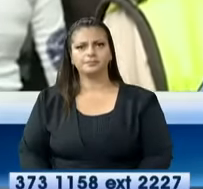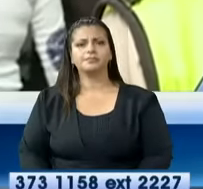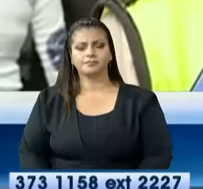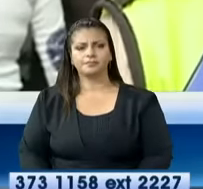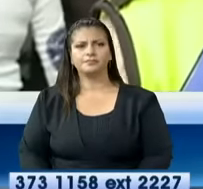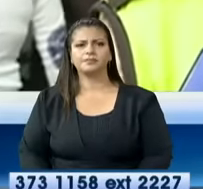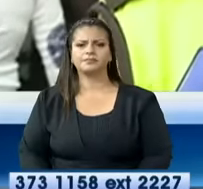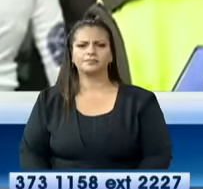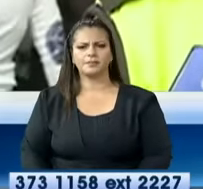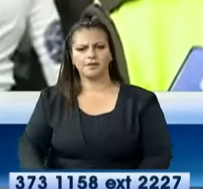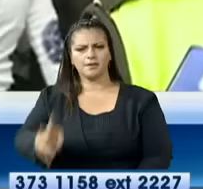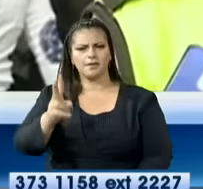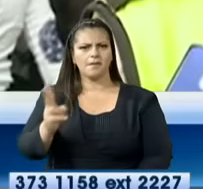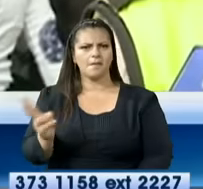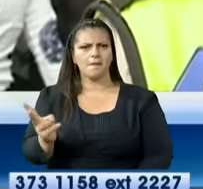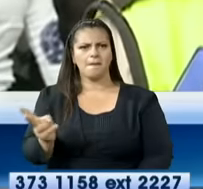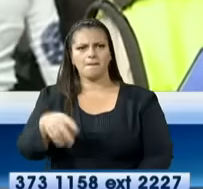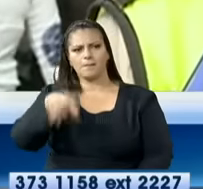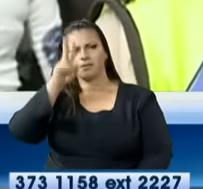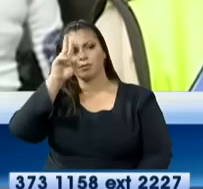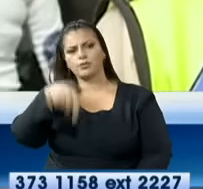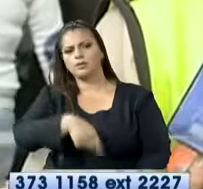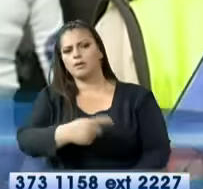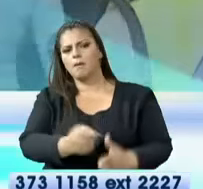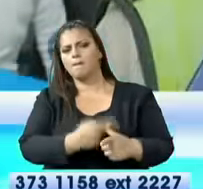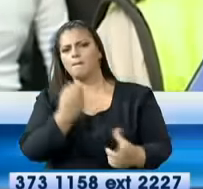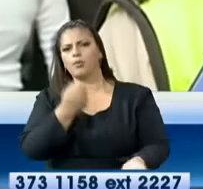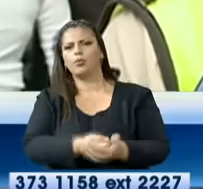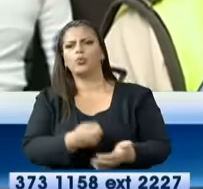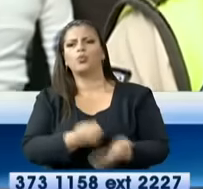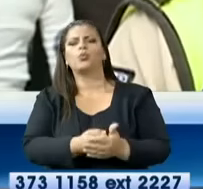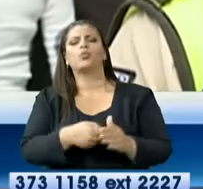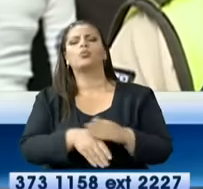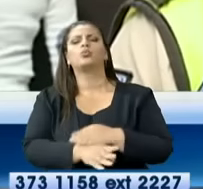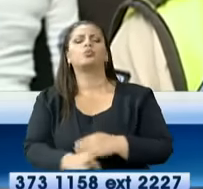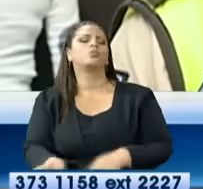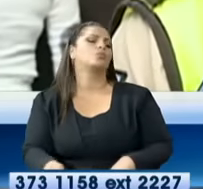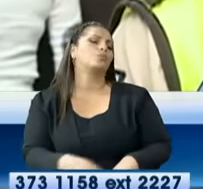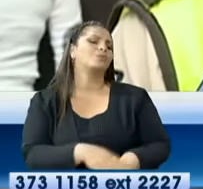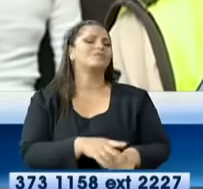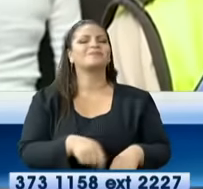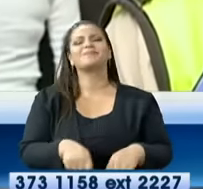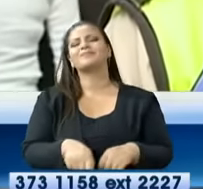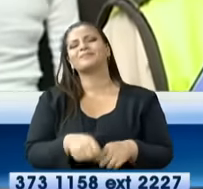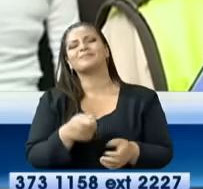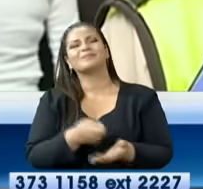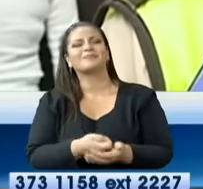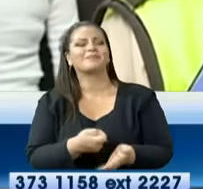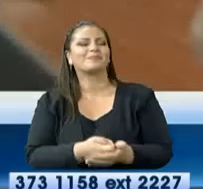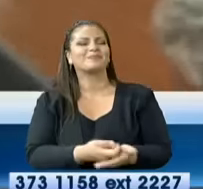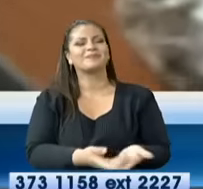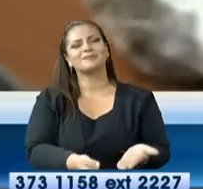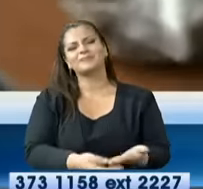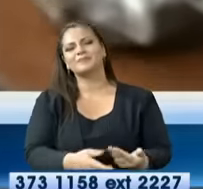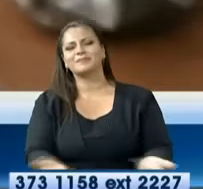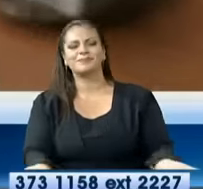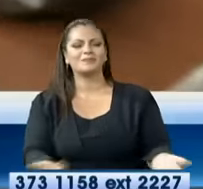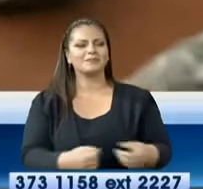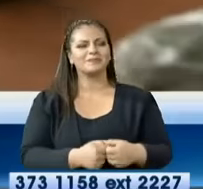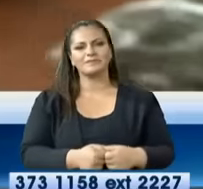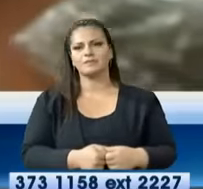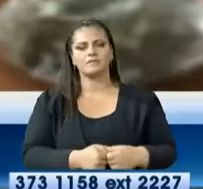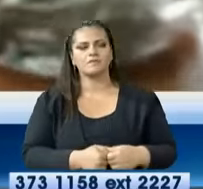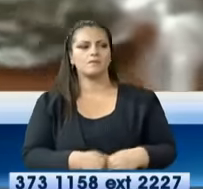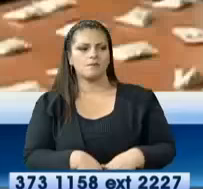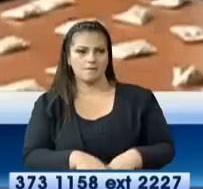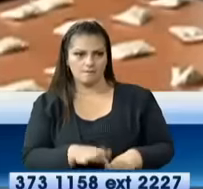las legumbres, hortalizas, etcétera, dentro del mercado, y ellos vendían a las personas de ese sector. Como